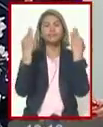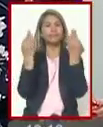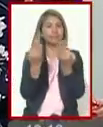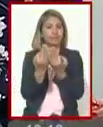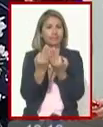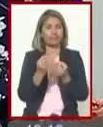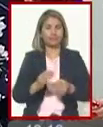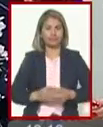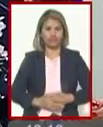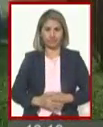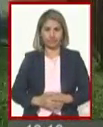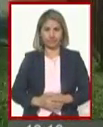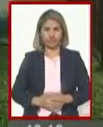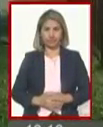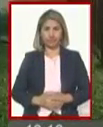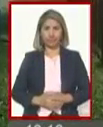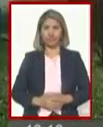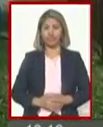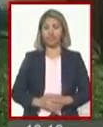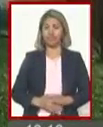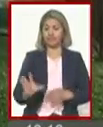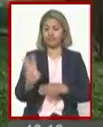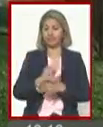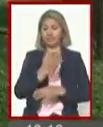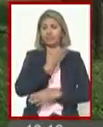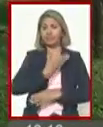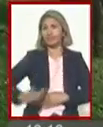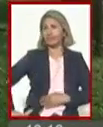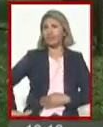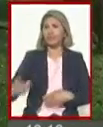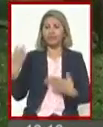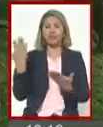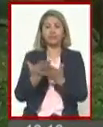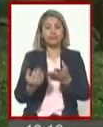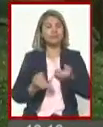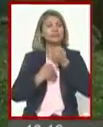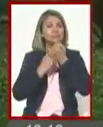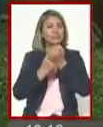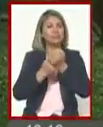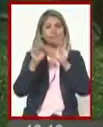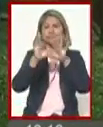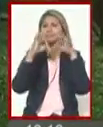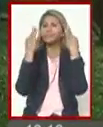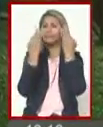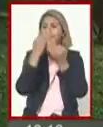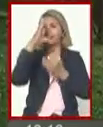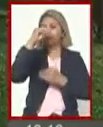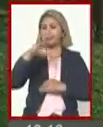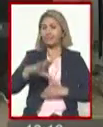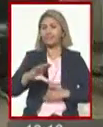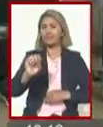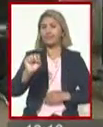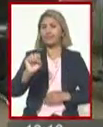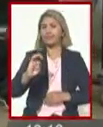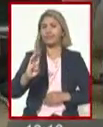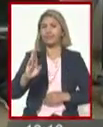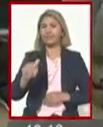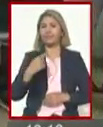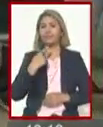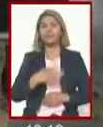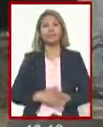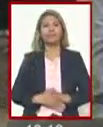pequeño Sebastián. El Ministerio de la Presidencia llegó con ayuda para la familia del pequeño Sebastián.